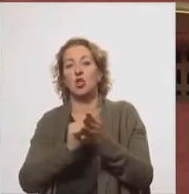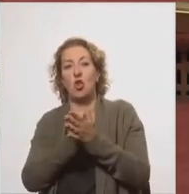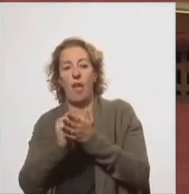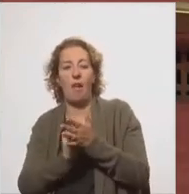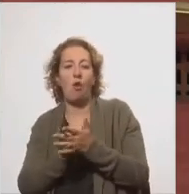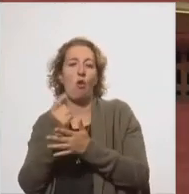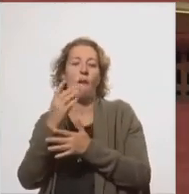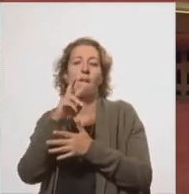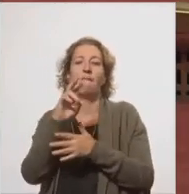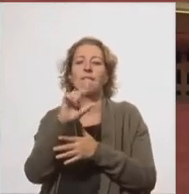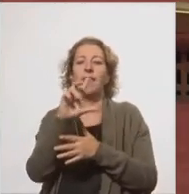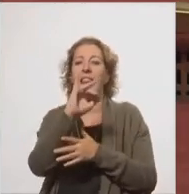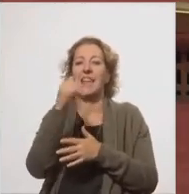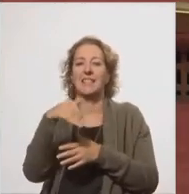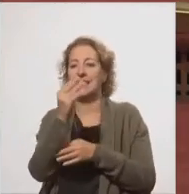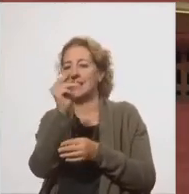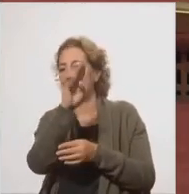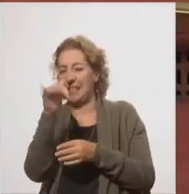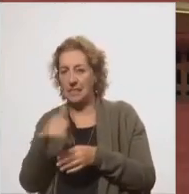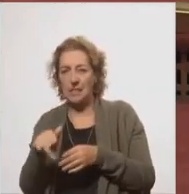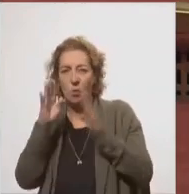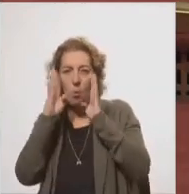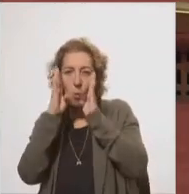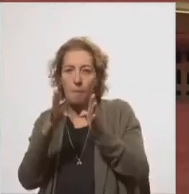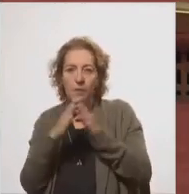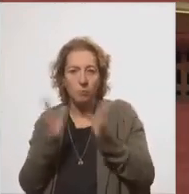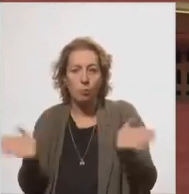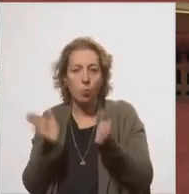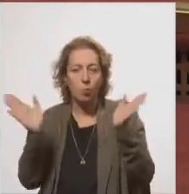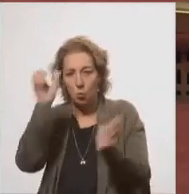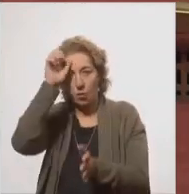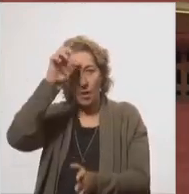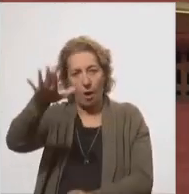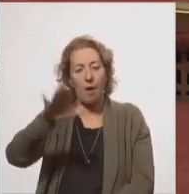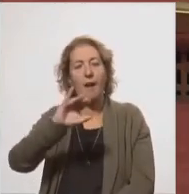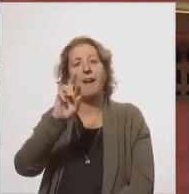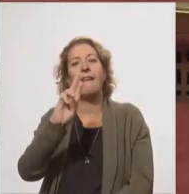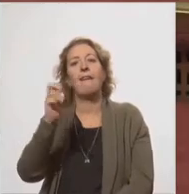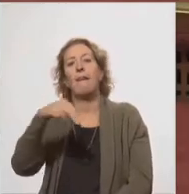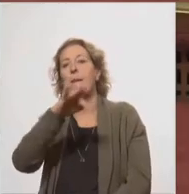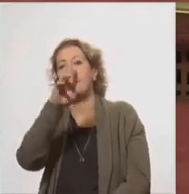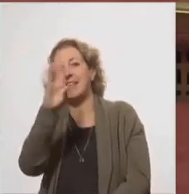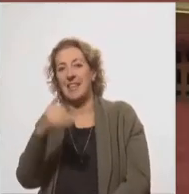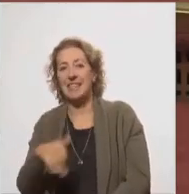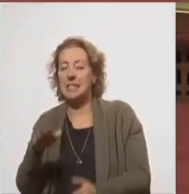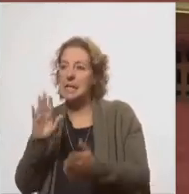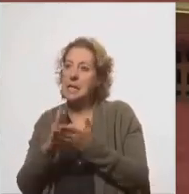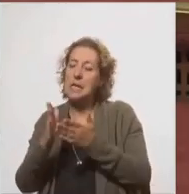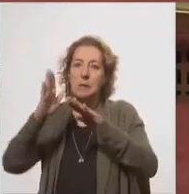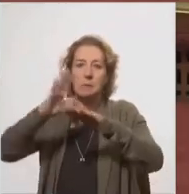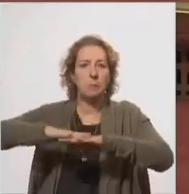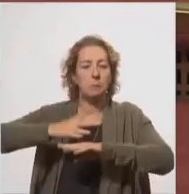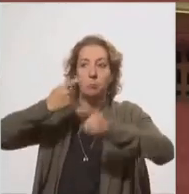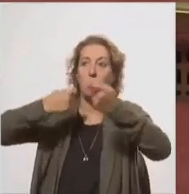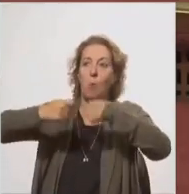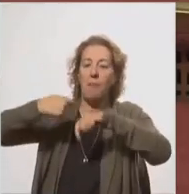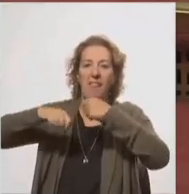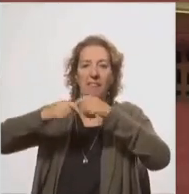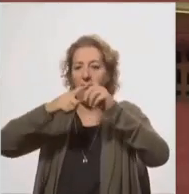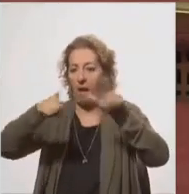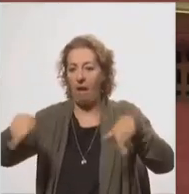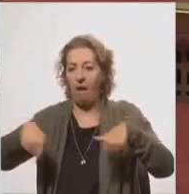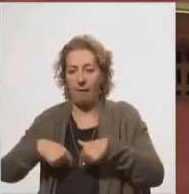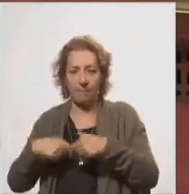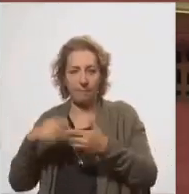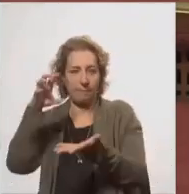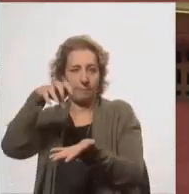Velázquez, ocupándose de la producción del campo, o Juana Ramírez, al frente de la pulpería en Las Piedras en 1810.